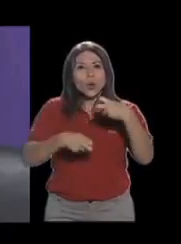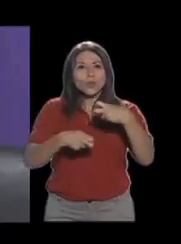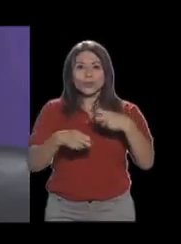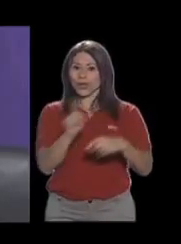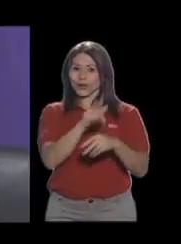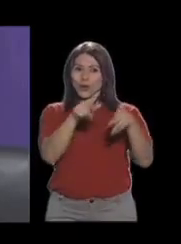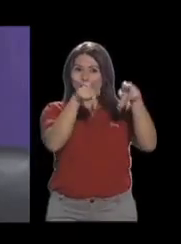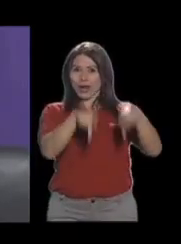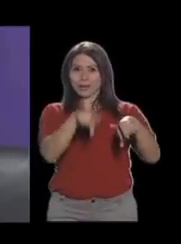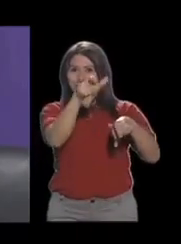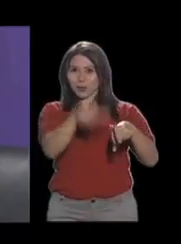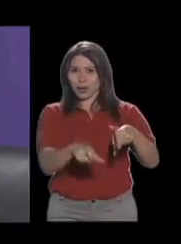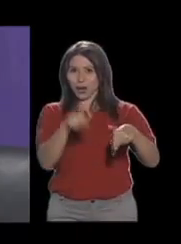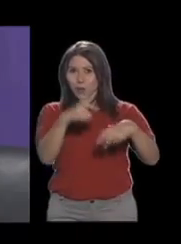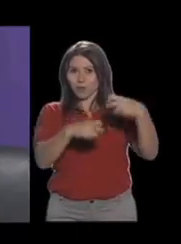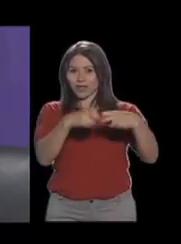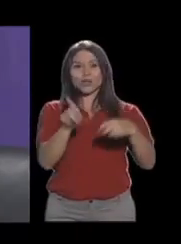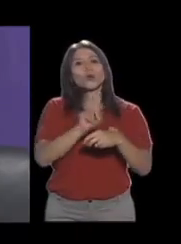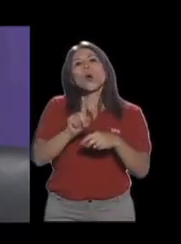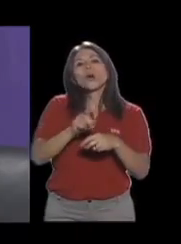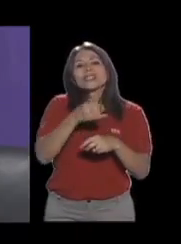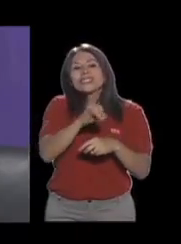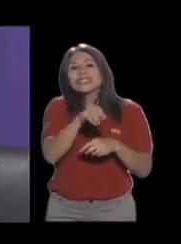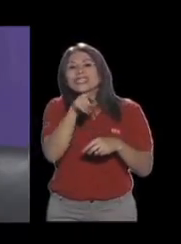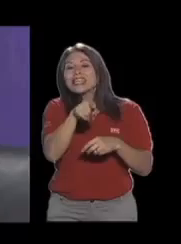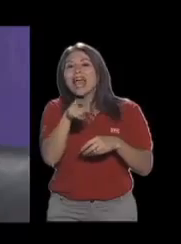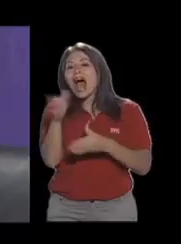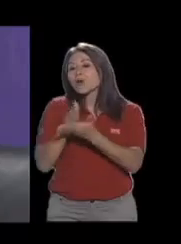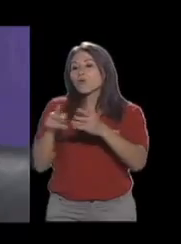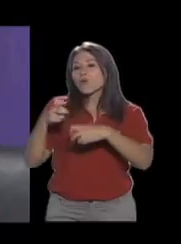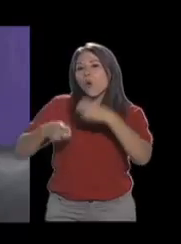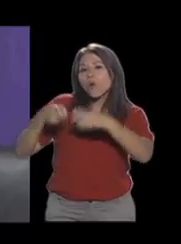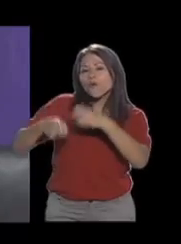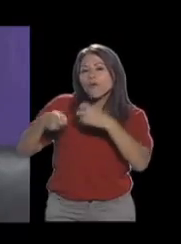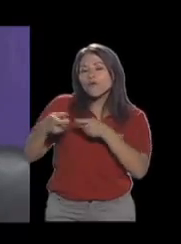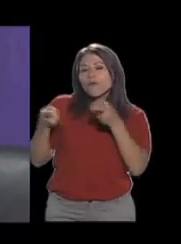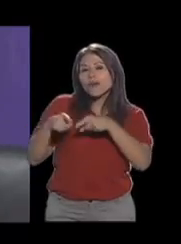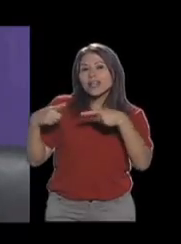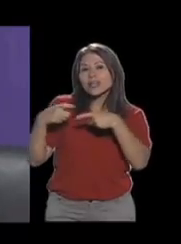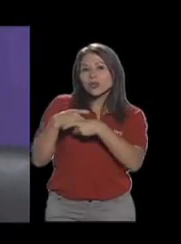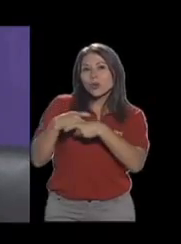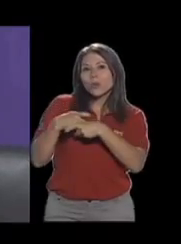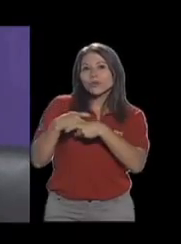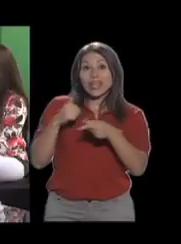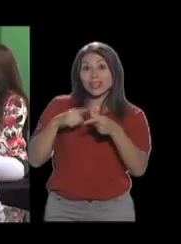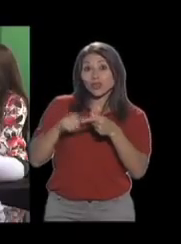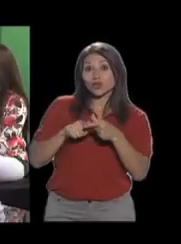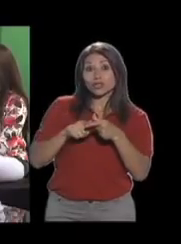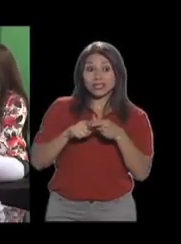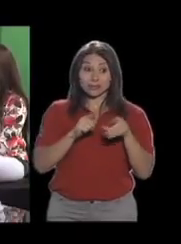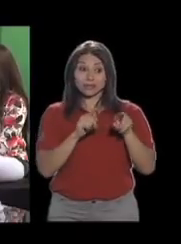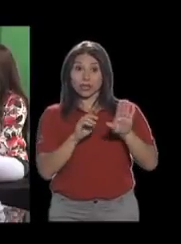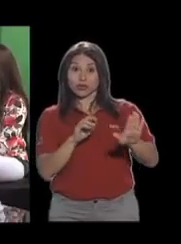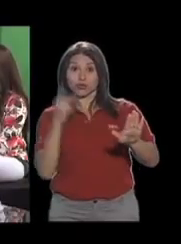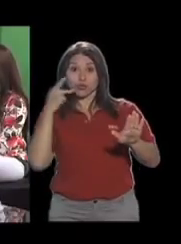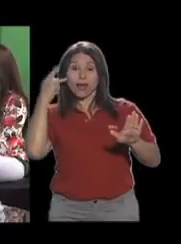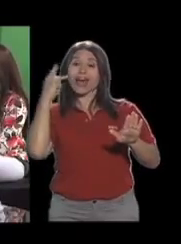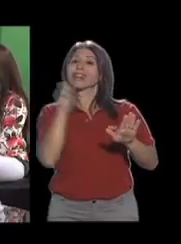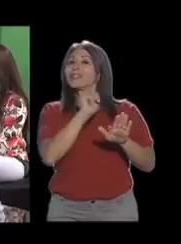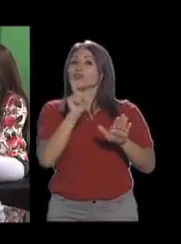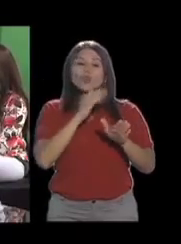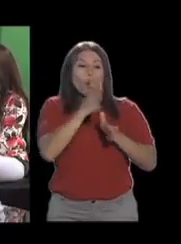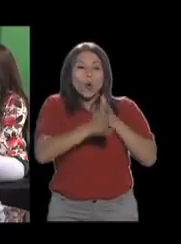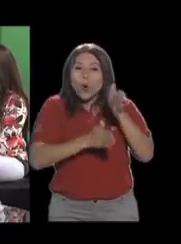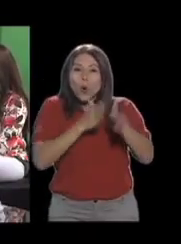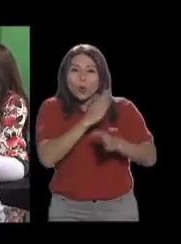cuando se genera un conflicto de que los padres no son los que van a ejercer esta guarda, crianza y